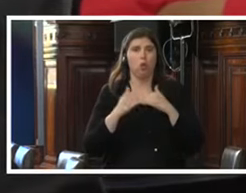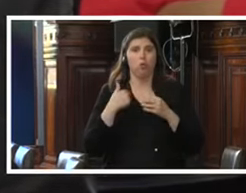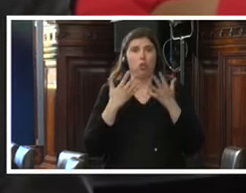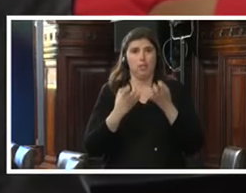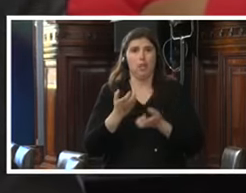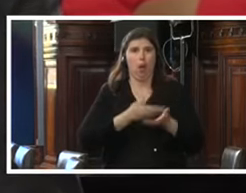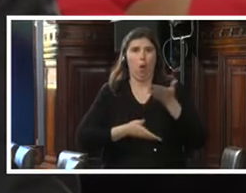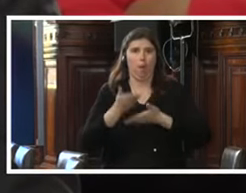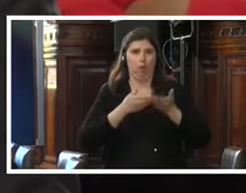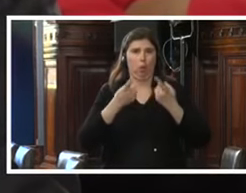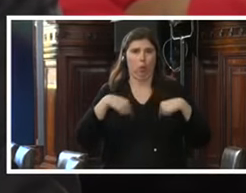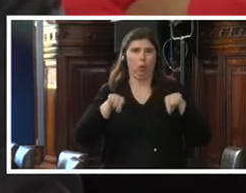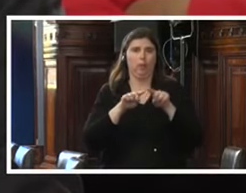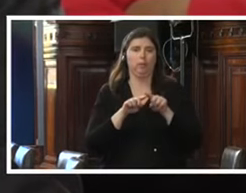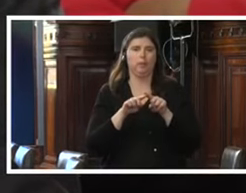waltz